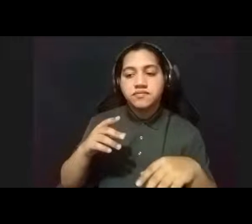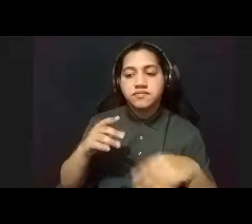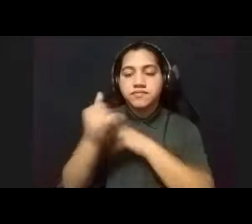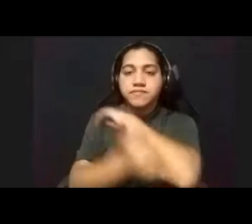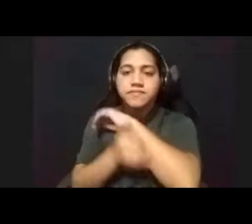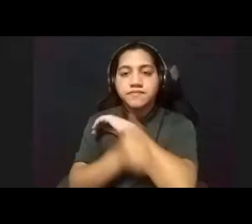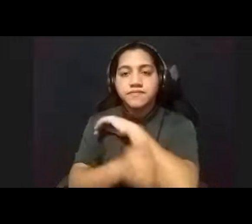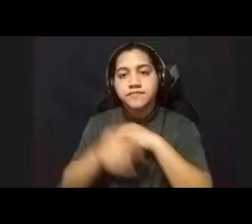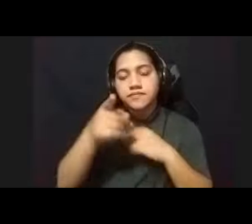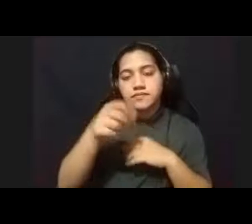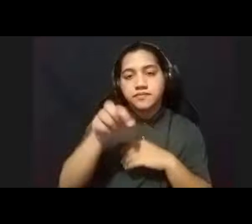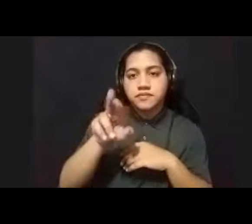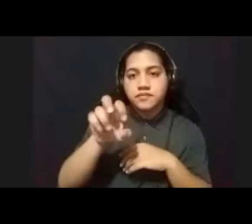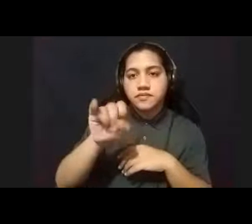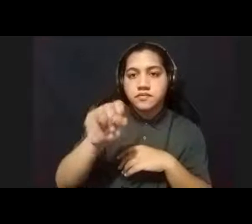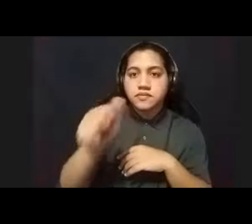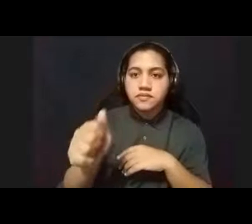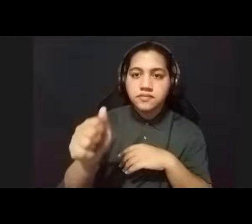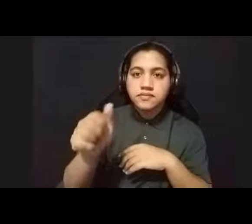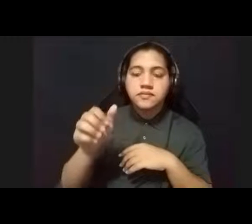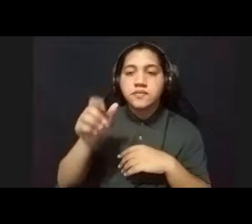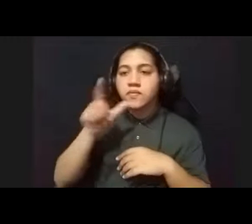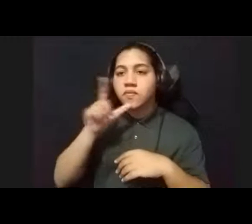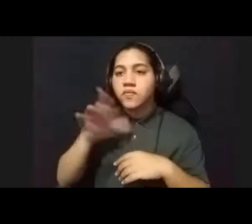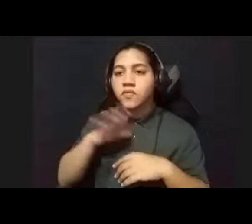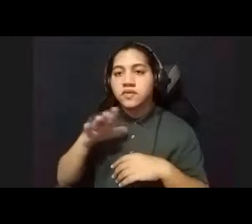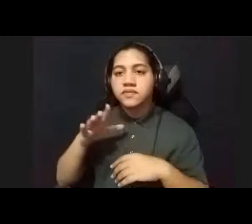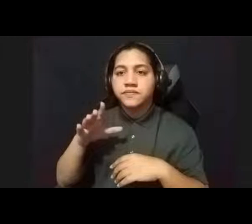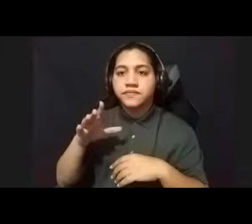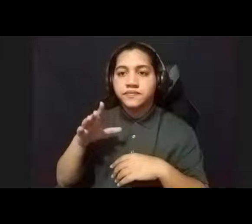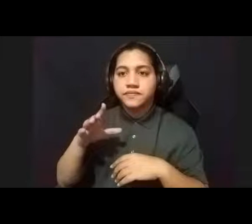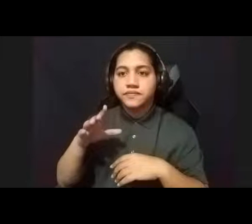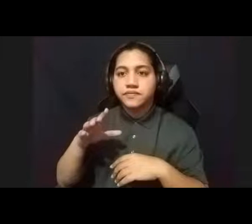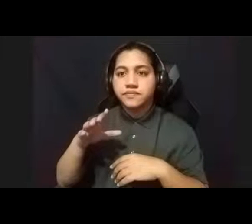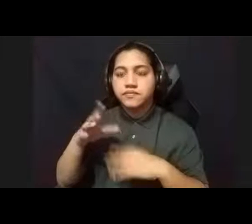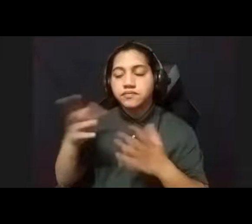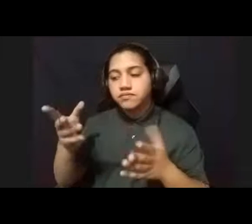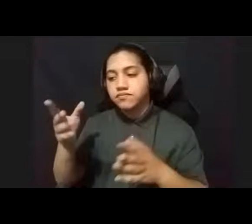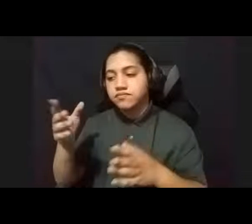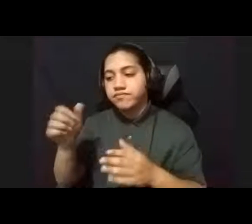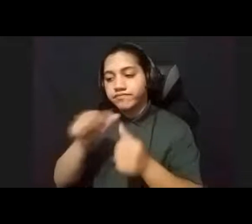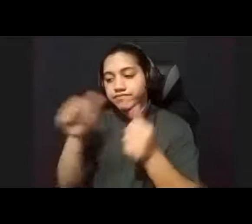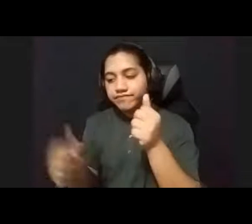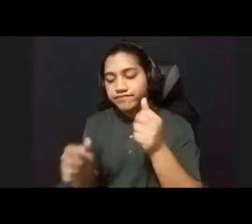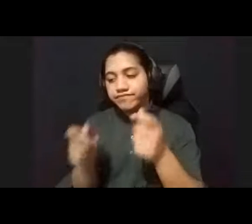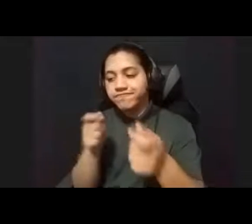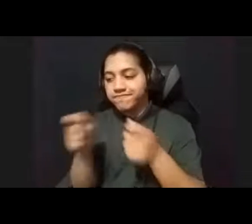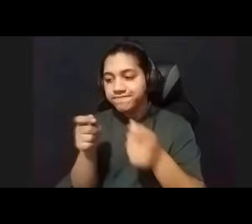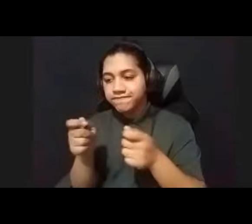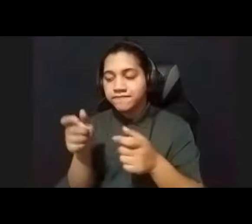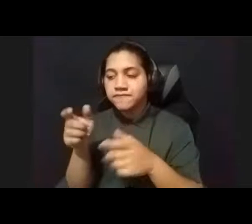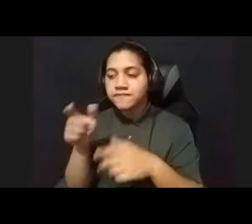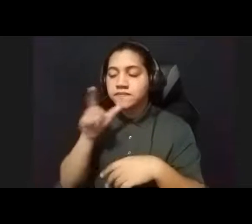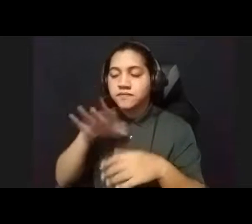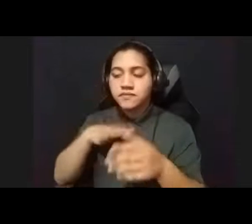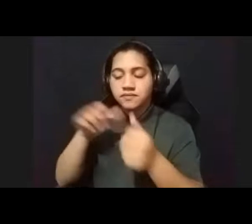ejemplo Persia, donde la mujer prácticamente estaba bajo el control del patriarcado todo el tiempo,